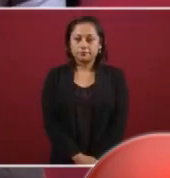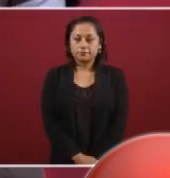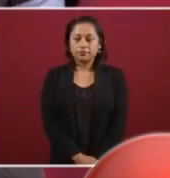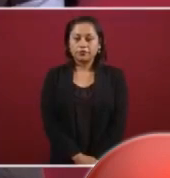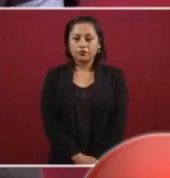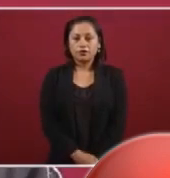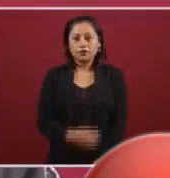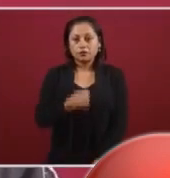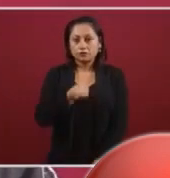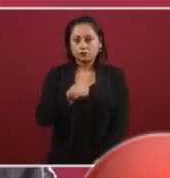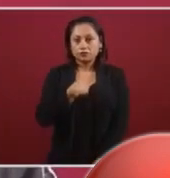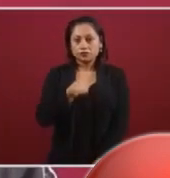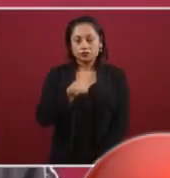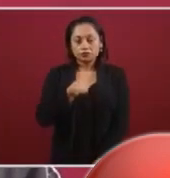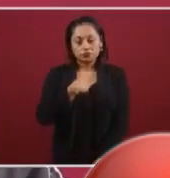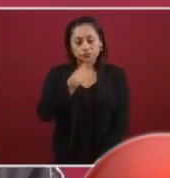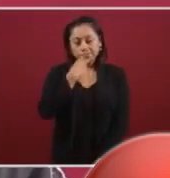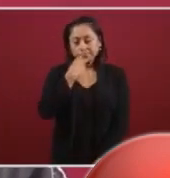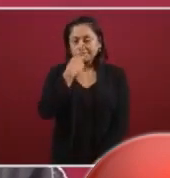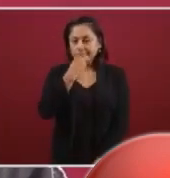Yo sostengo que